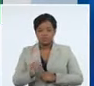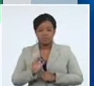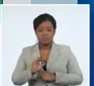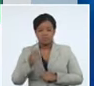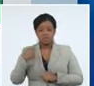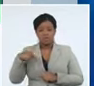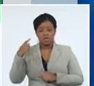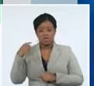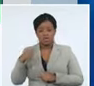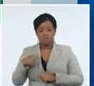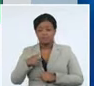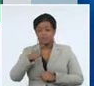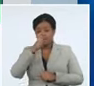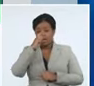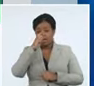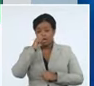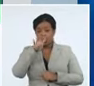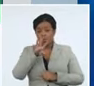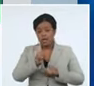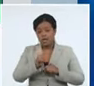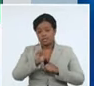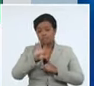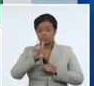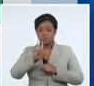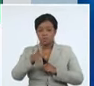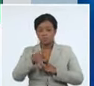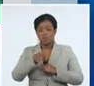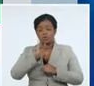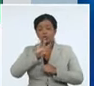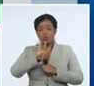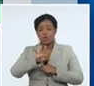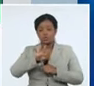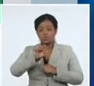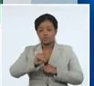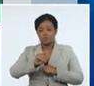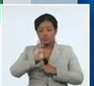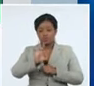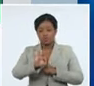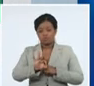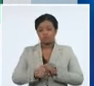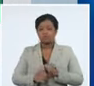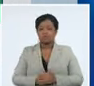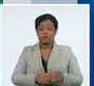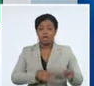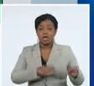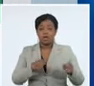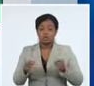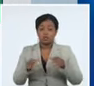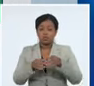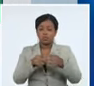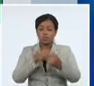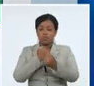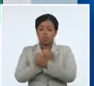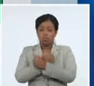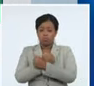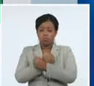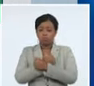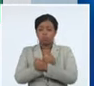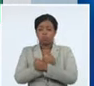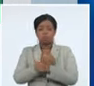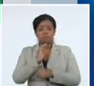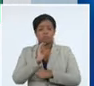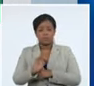De 40 a 59, 408. Y el grupo de mayor riesgo, todavía con